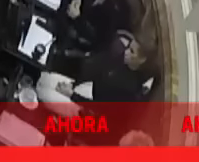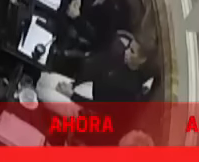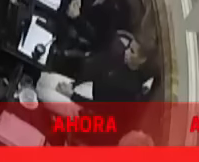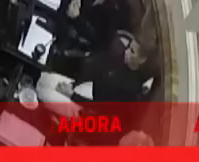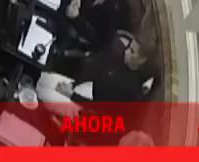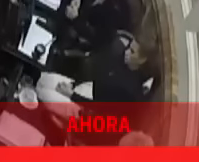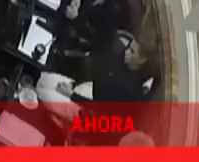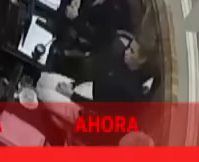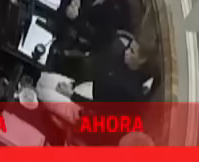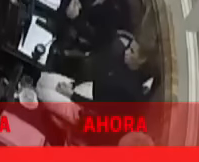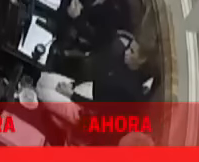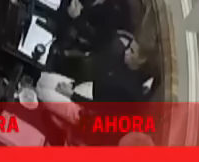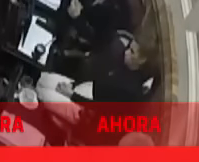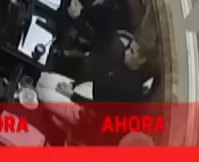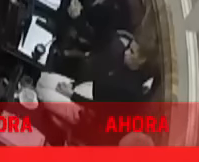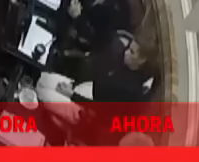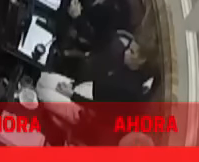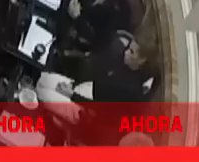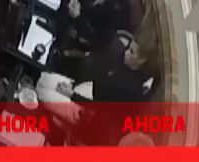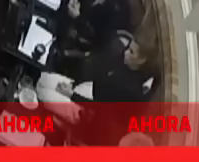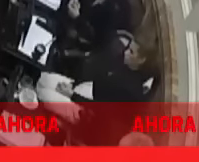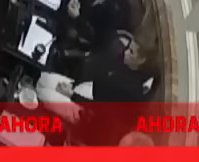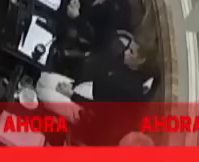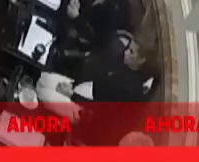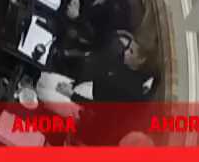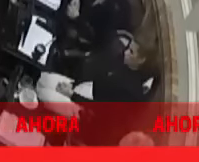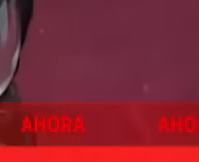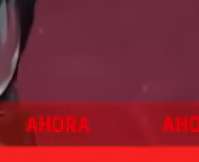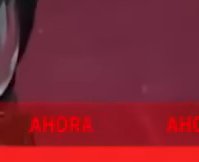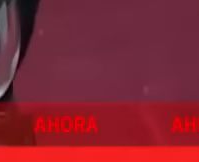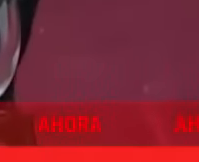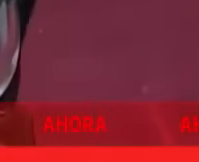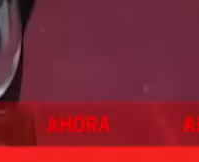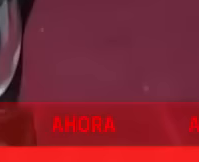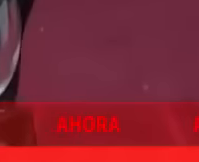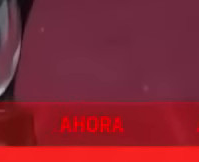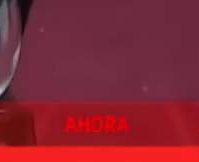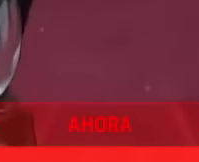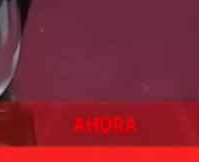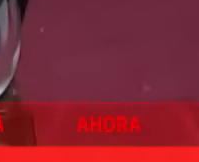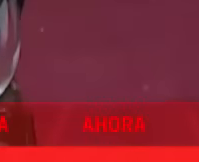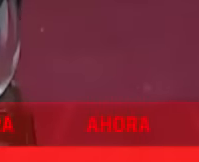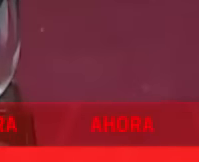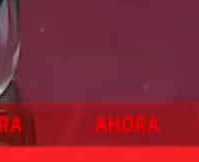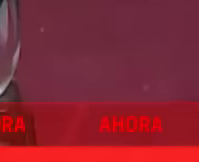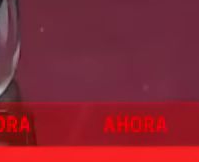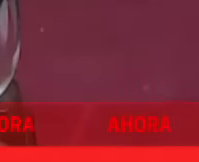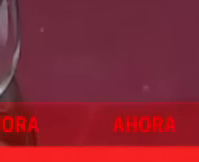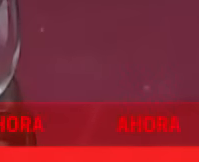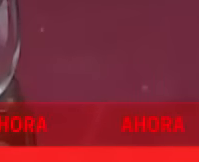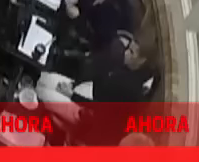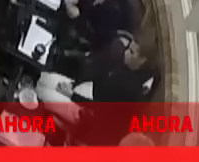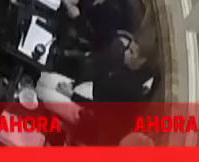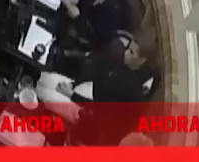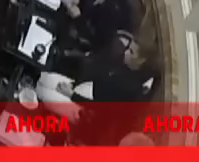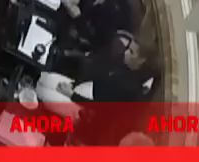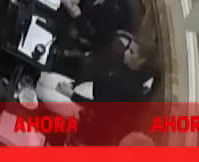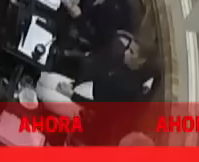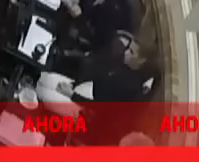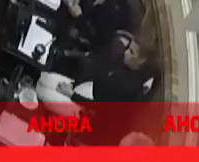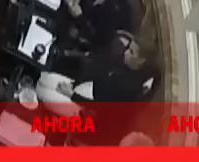La cara de hartazgo de Lustó y de decir, yo no puedo creer lo que estoy viviendo acá, es impresionante, ¿eh?